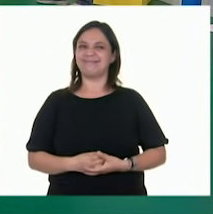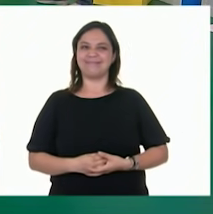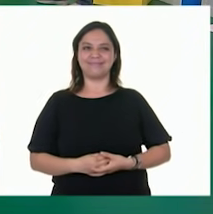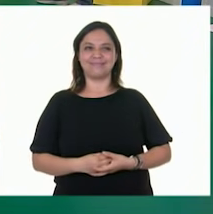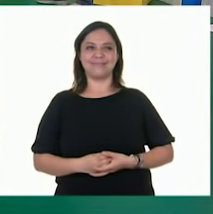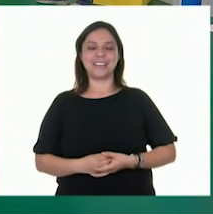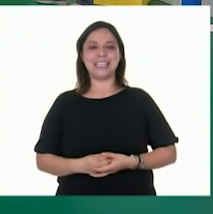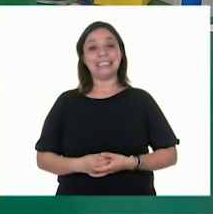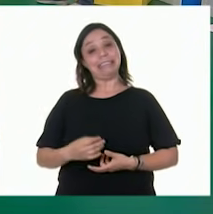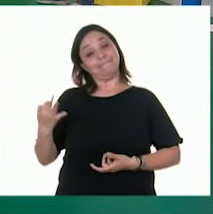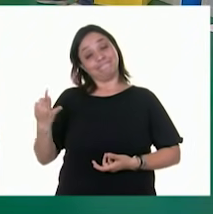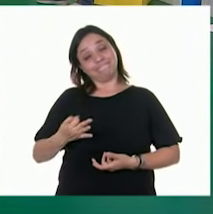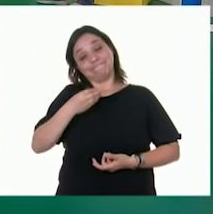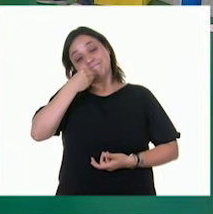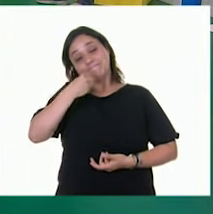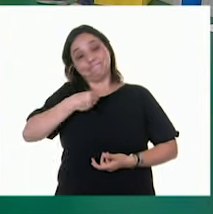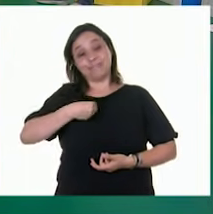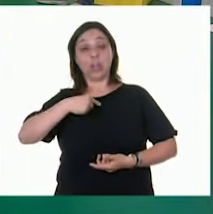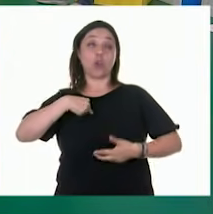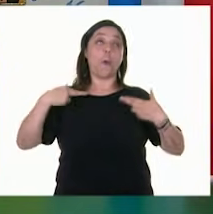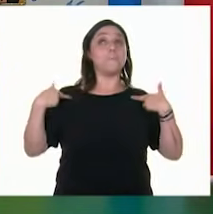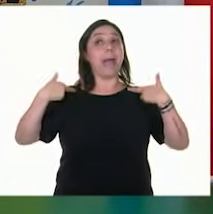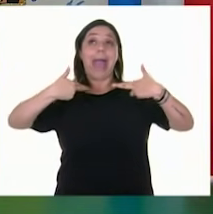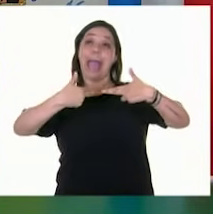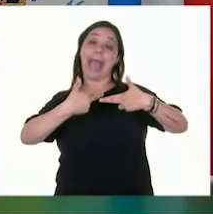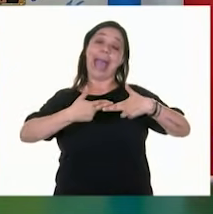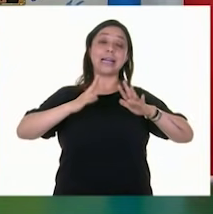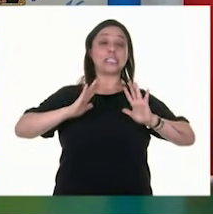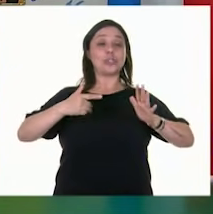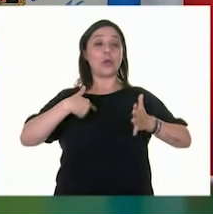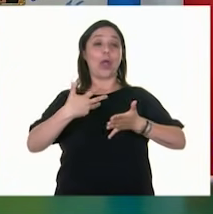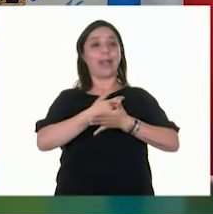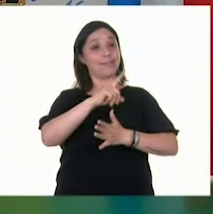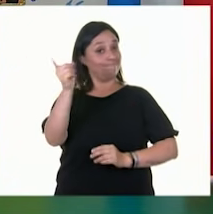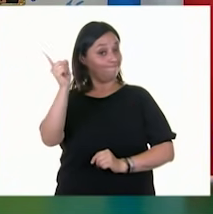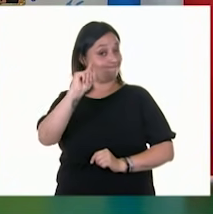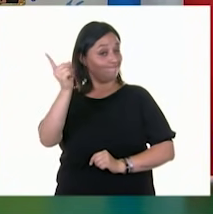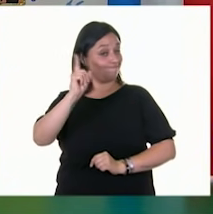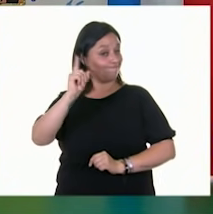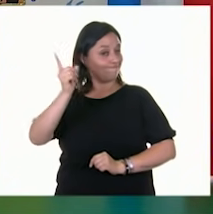¿Qué pensó, maestro? Yo, porque soy el maestro y me sé muy bien las fracciones, ¿voy a ganar? Pues no.